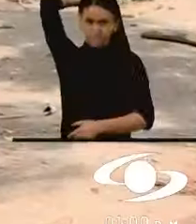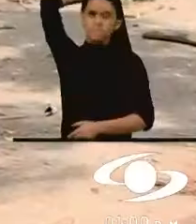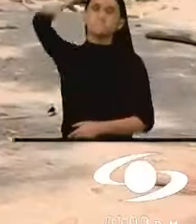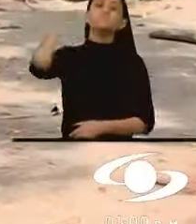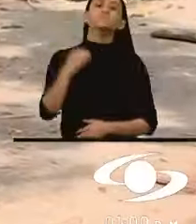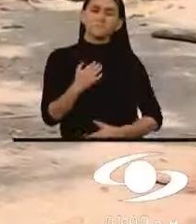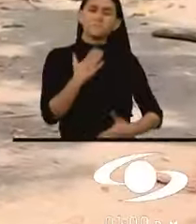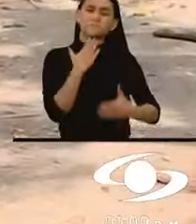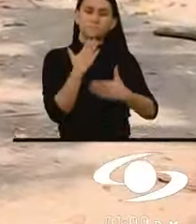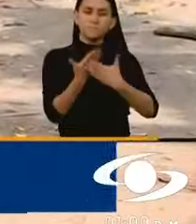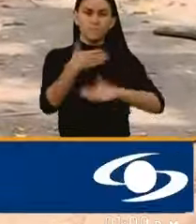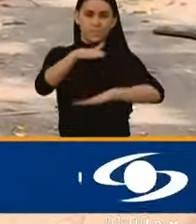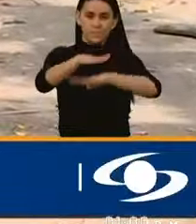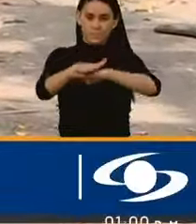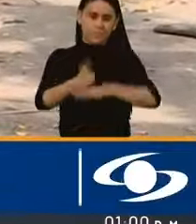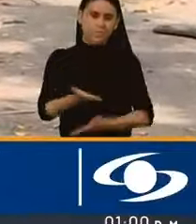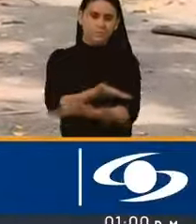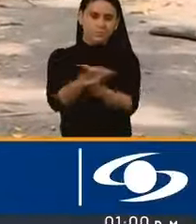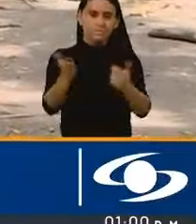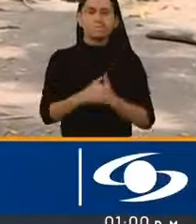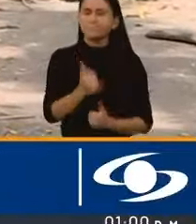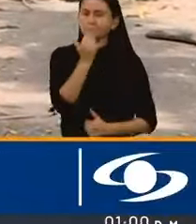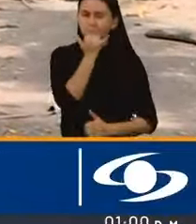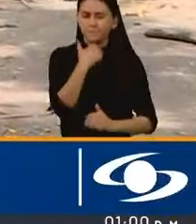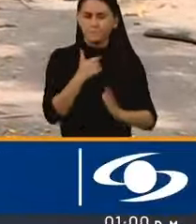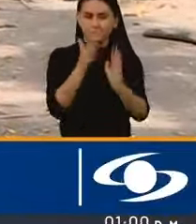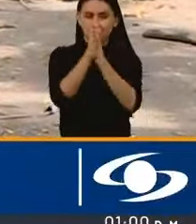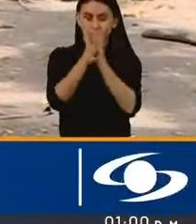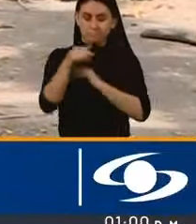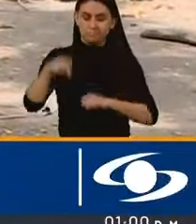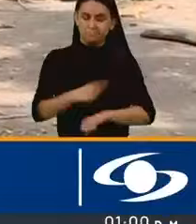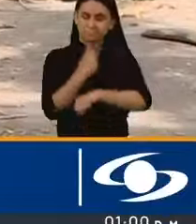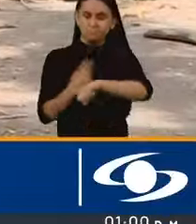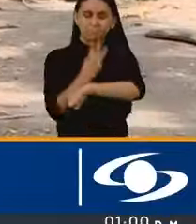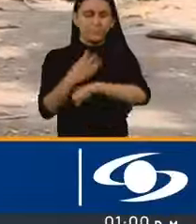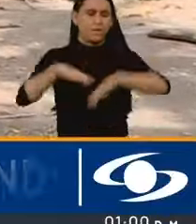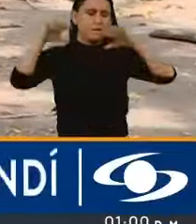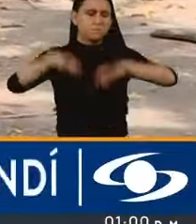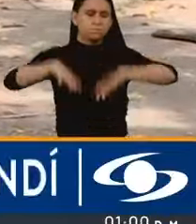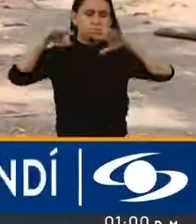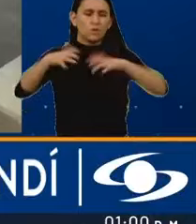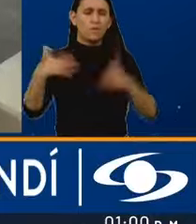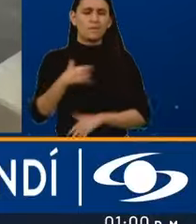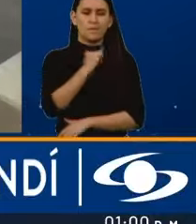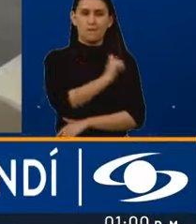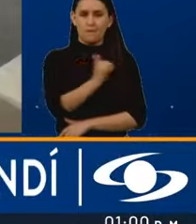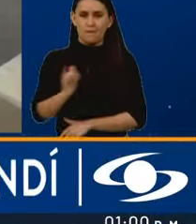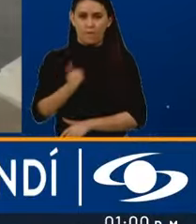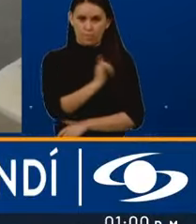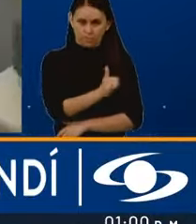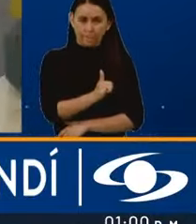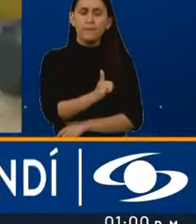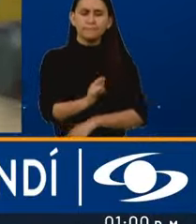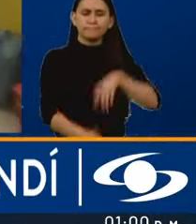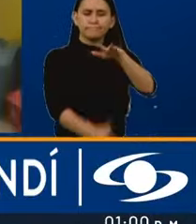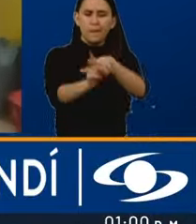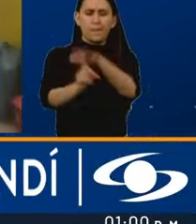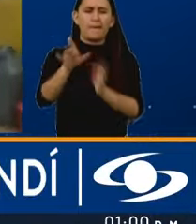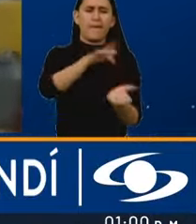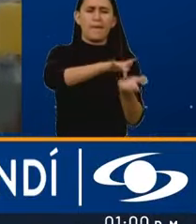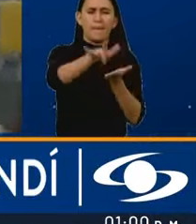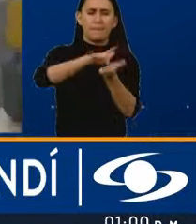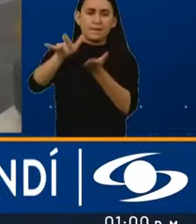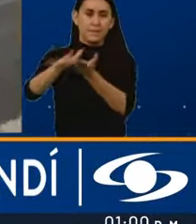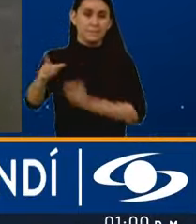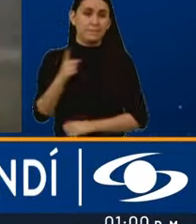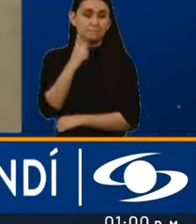Alejandra, televidentes, buenas tardes. Pues lo que pasó es que durante varias horas llovió aquí en el municipio de Jamundí, dejando como resultado diferentes emergencias, como las que ustedes